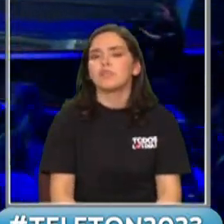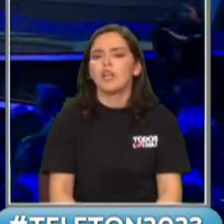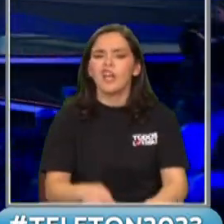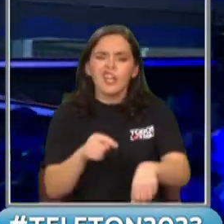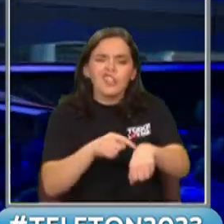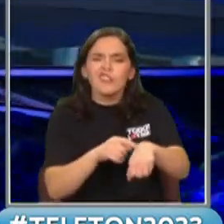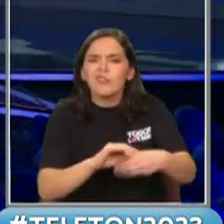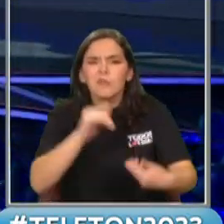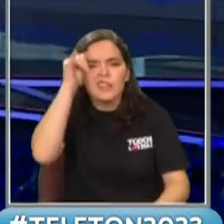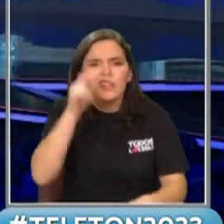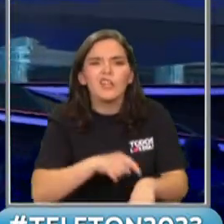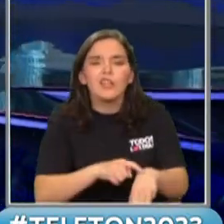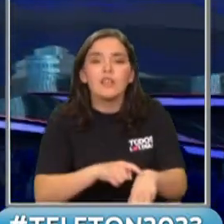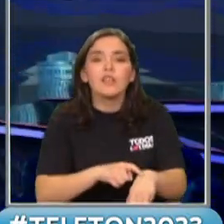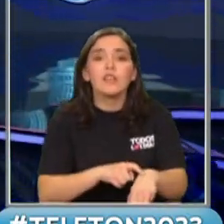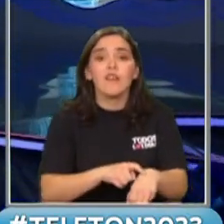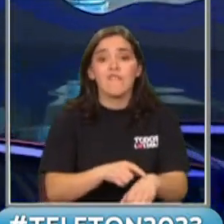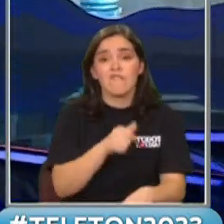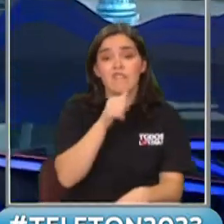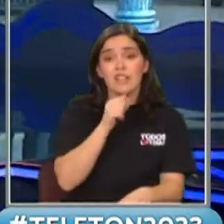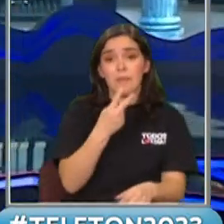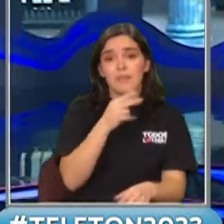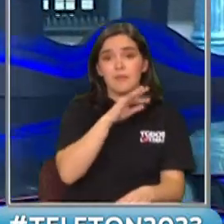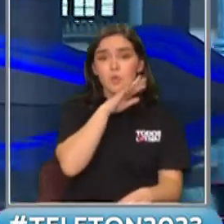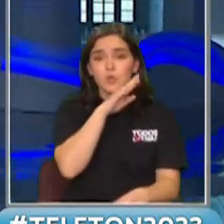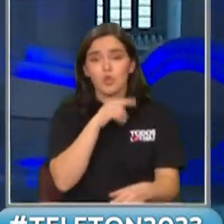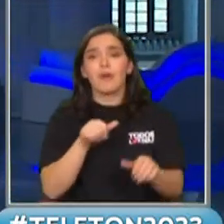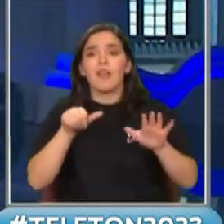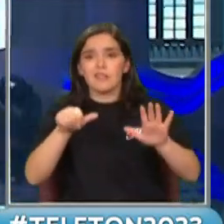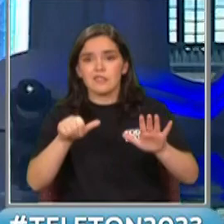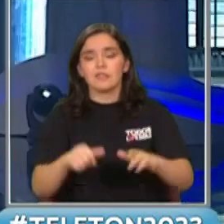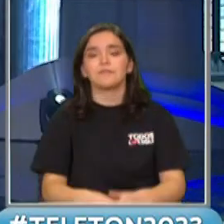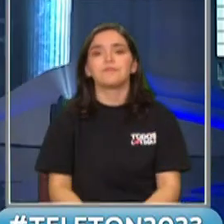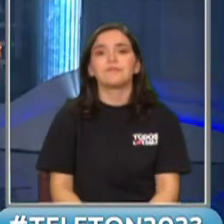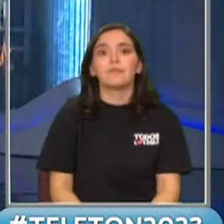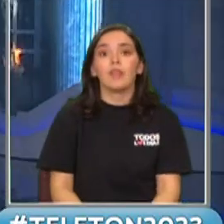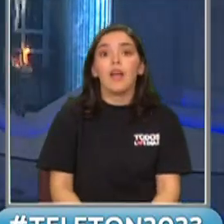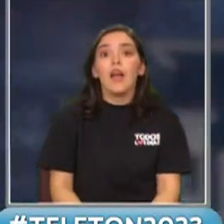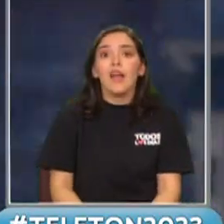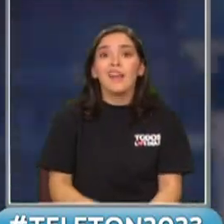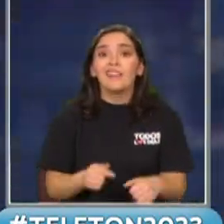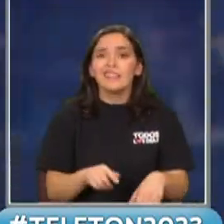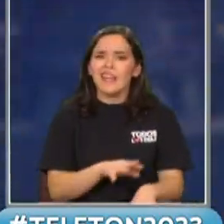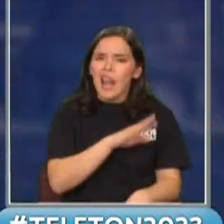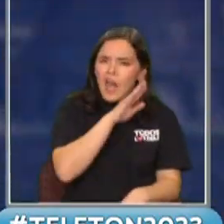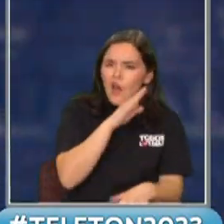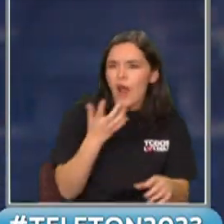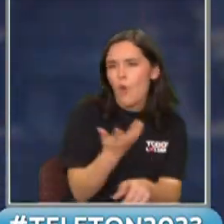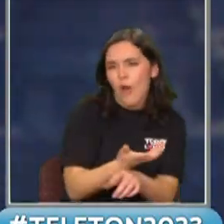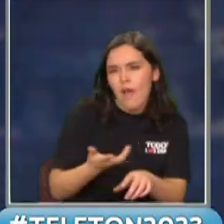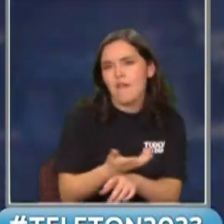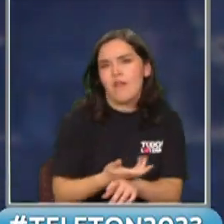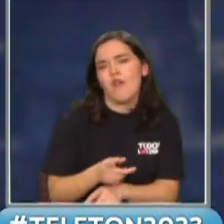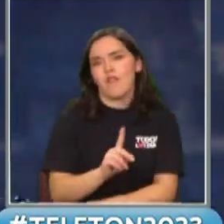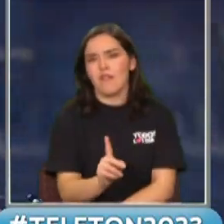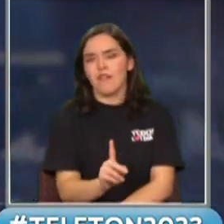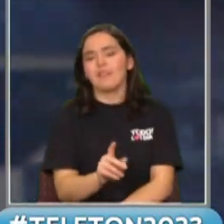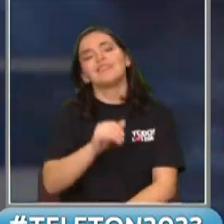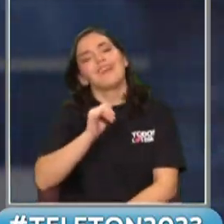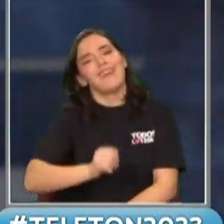hora es disculpa 20 para las 6 20 para las 6 será Disculpa será la hora del o no